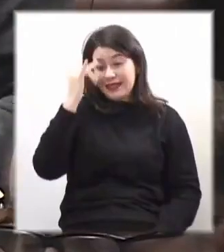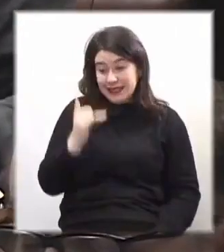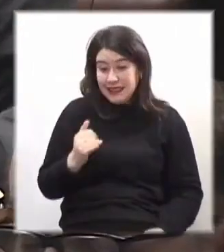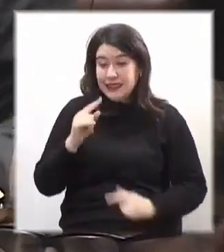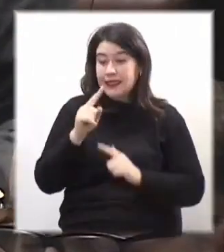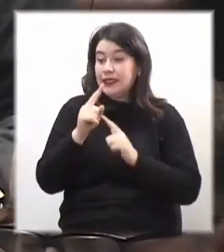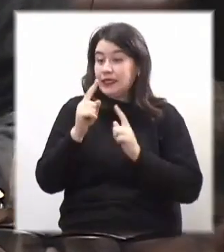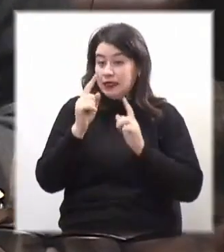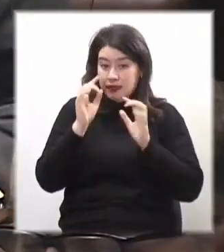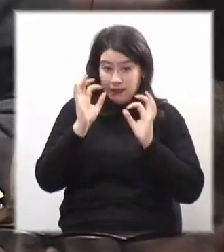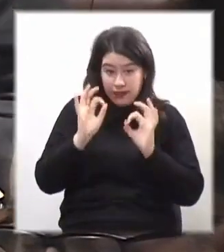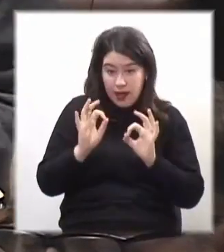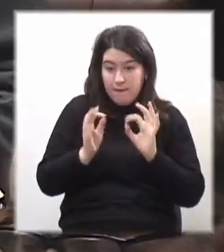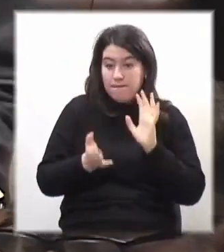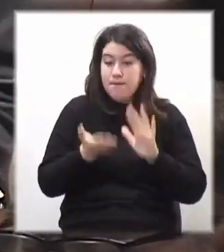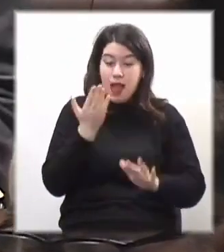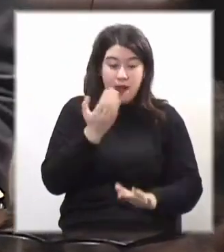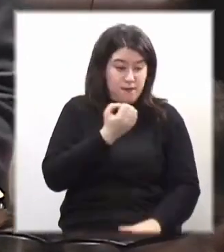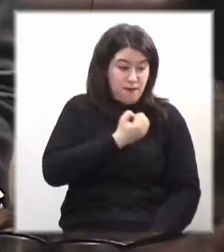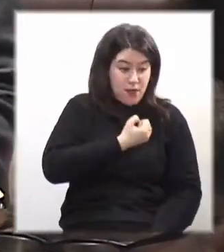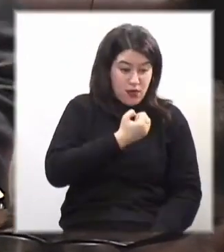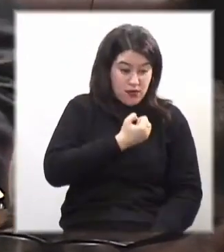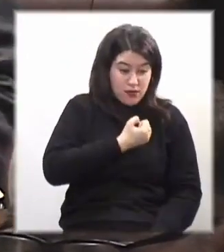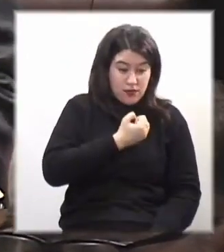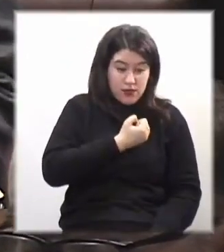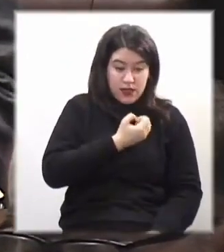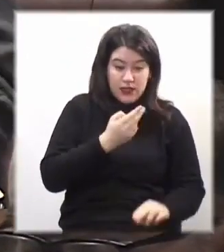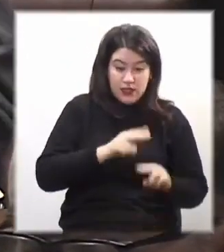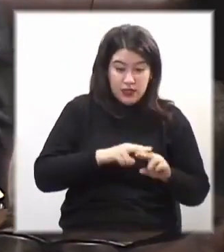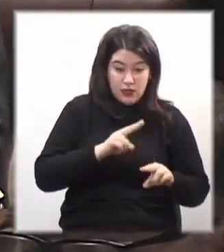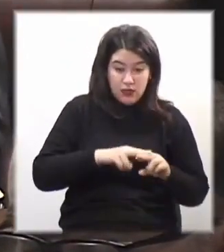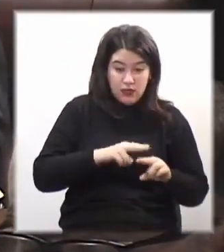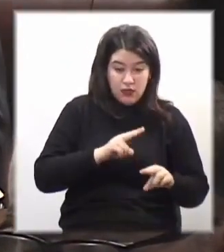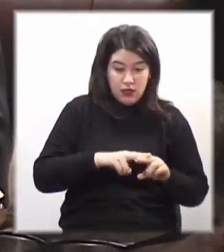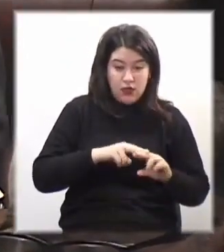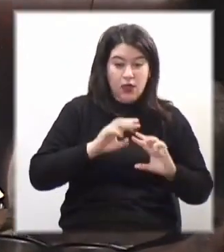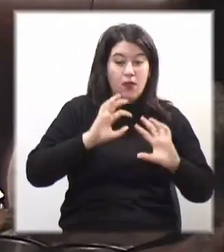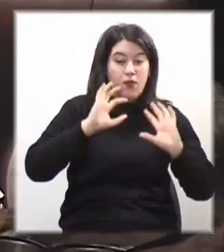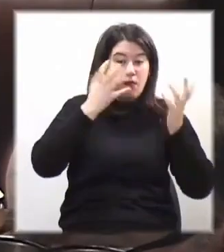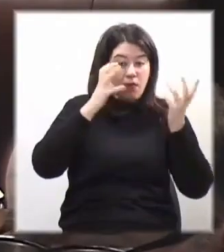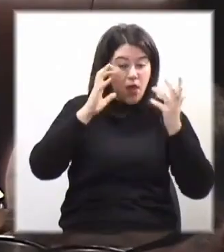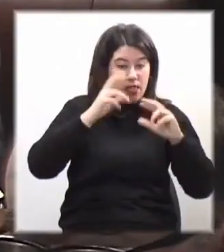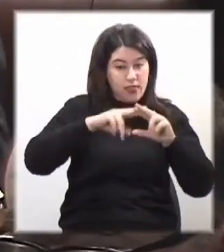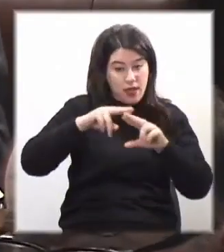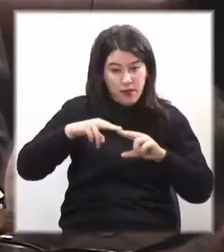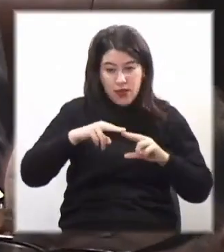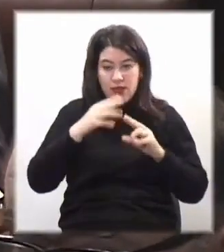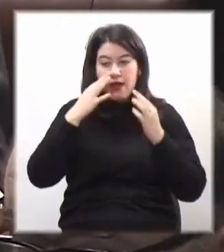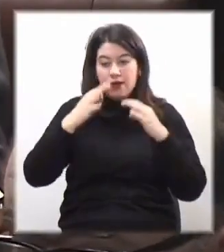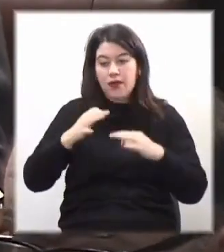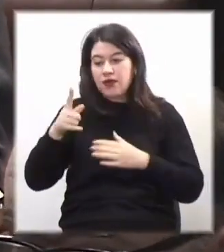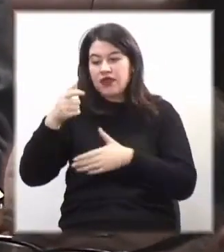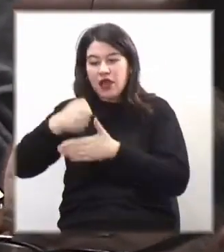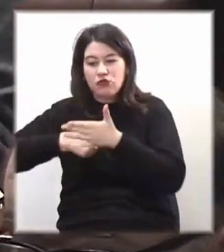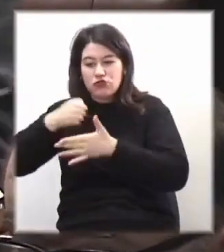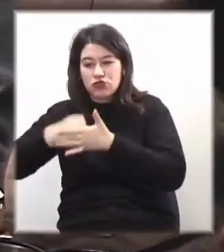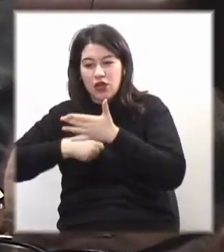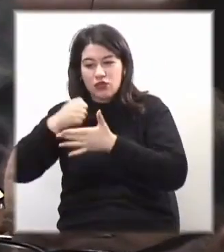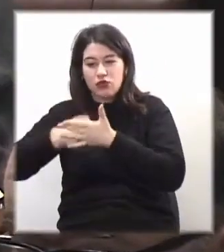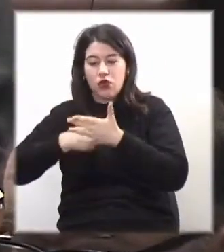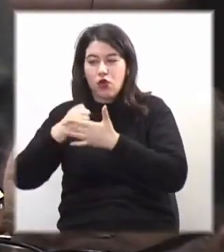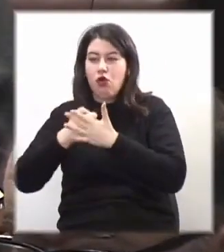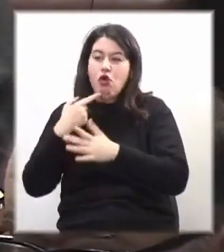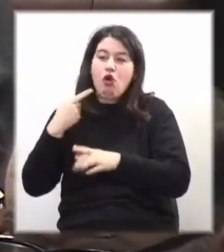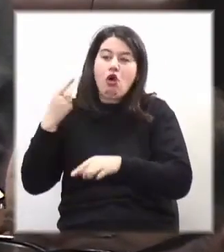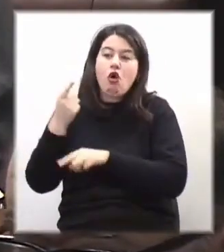es correcta de que hay más homicidios y muertes violentas porque se está combatiendo al narcotráfico y particularmente a las bocas de pasta base en arco